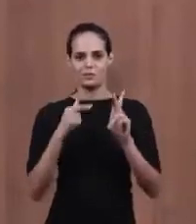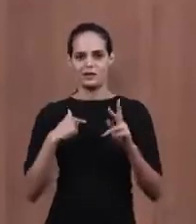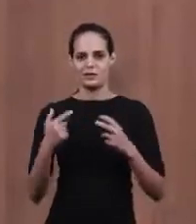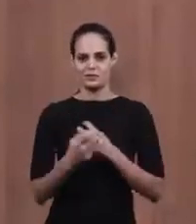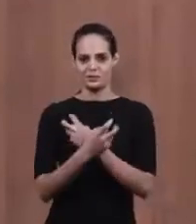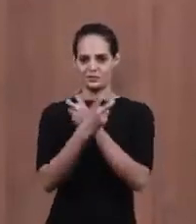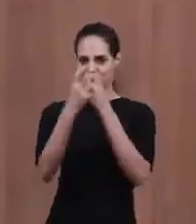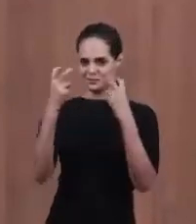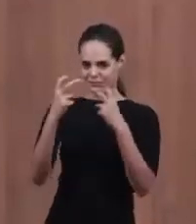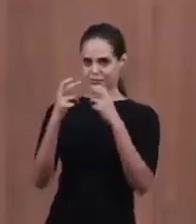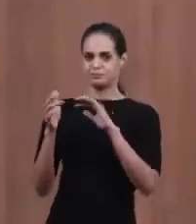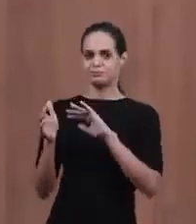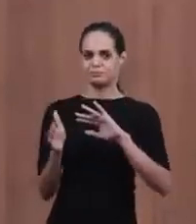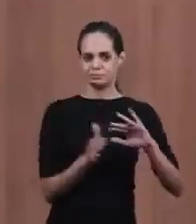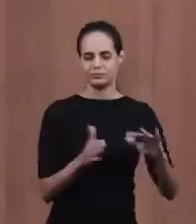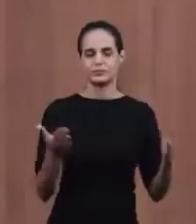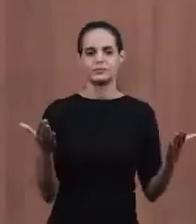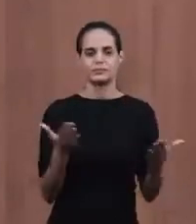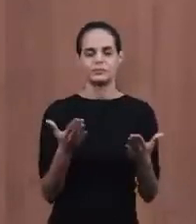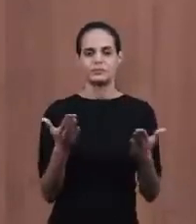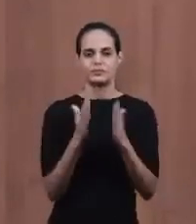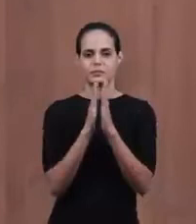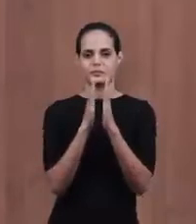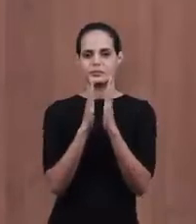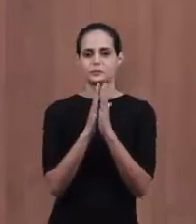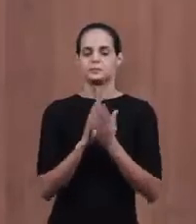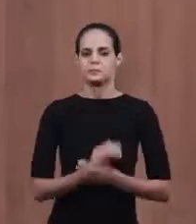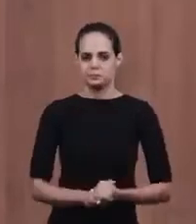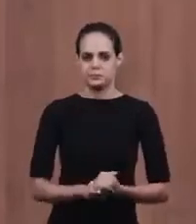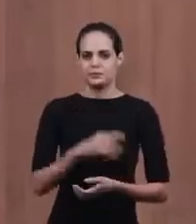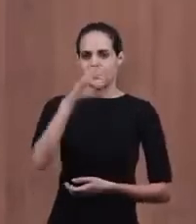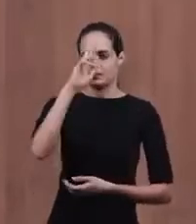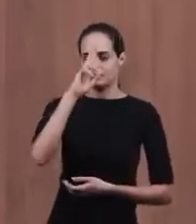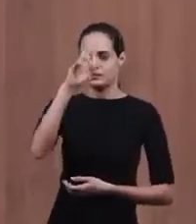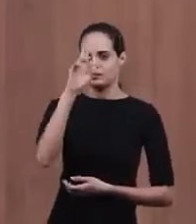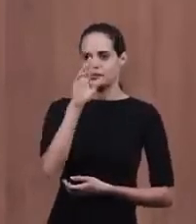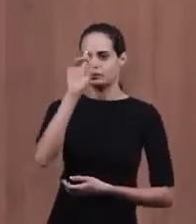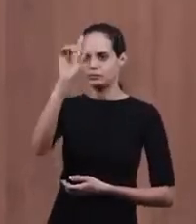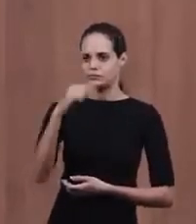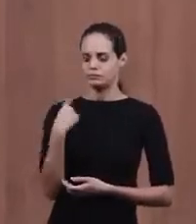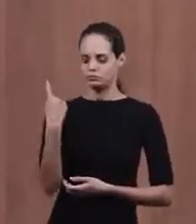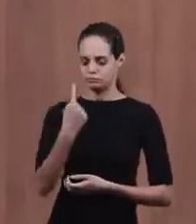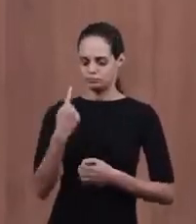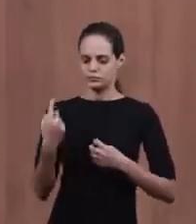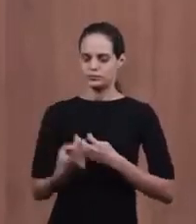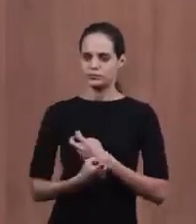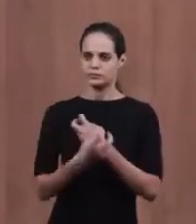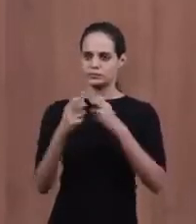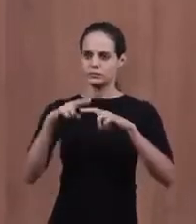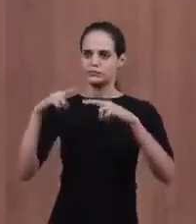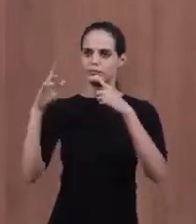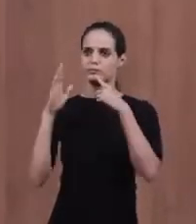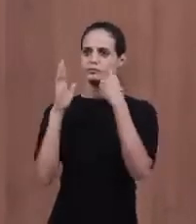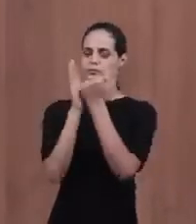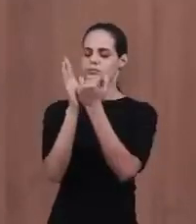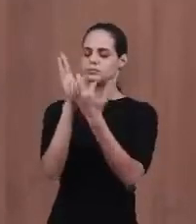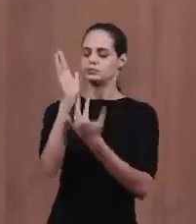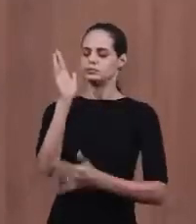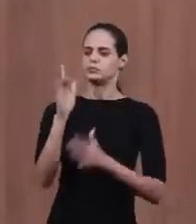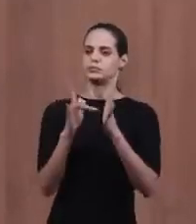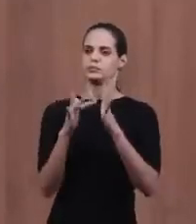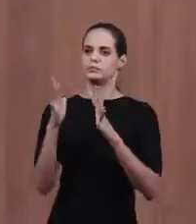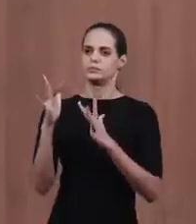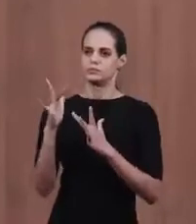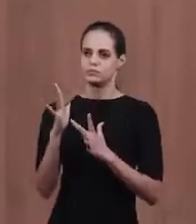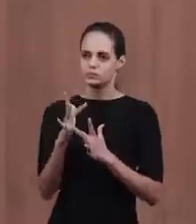Padre, estoy clamando. Vamos a orar al Señor. Señor Dios, clamamos por el